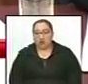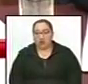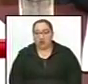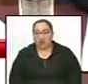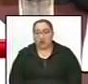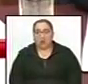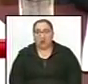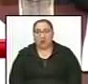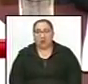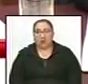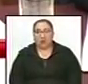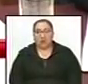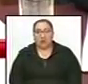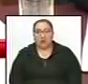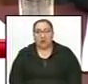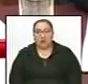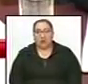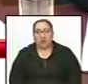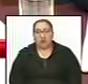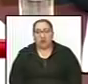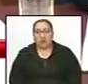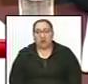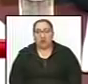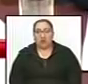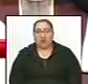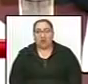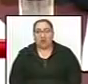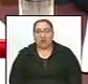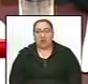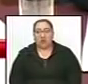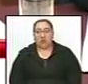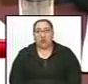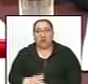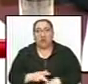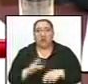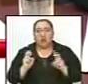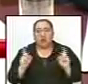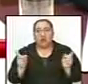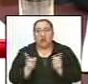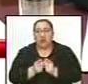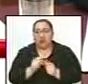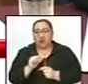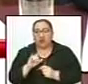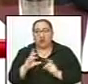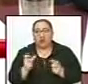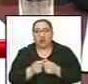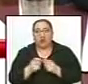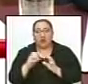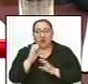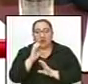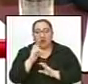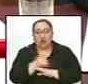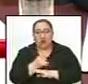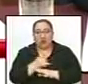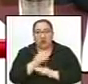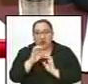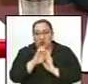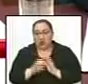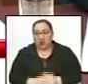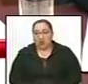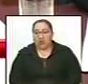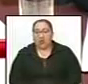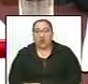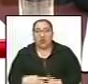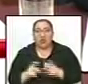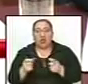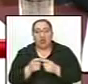tocando el tema de las conclusiones de la subcomisión de acusaciones constitucionales.